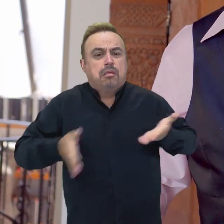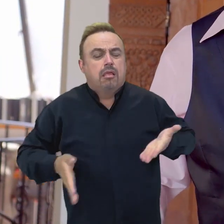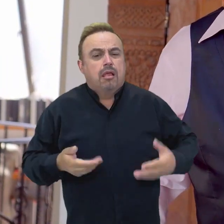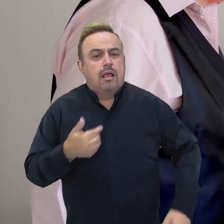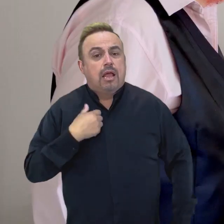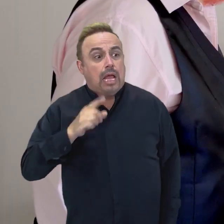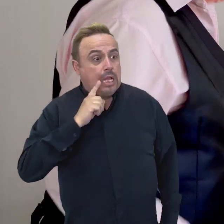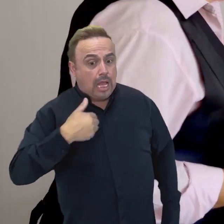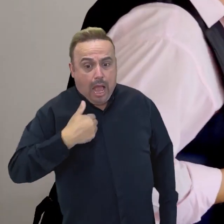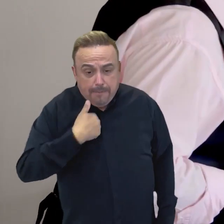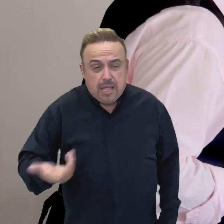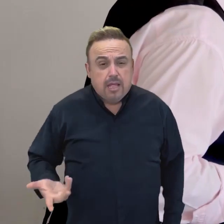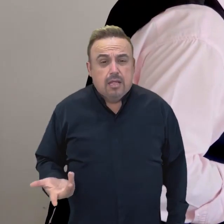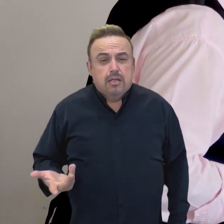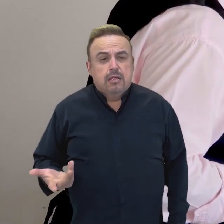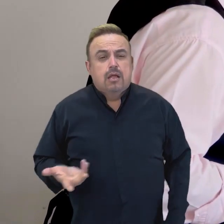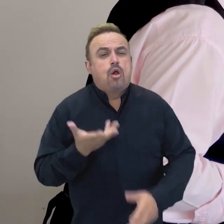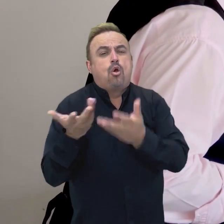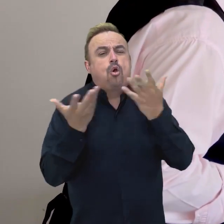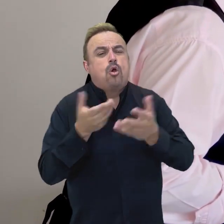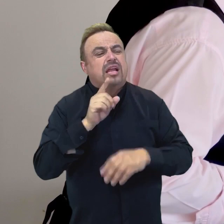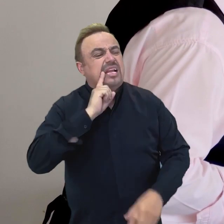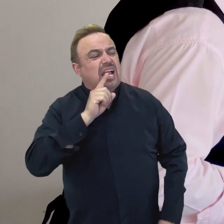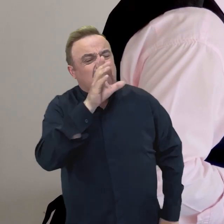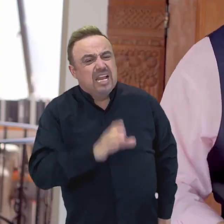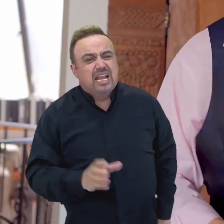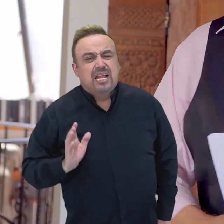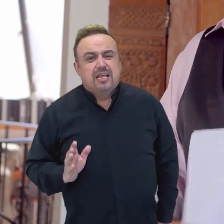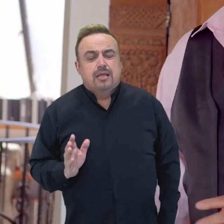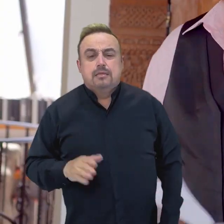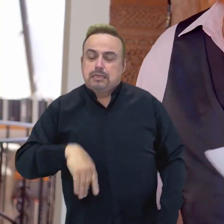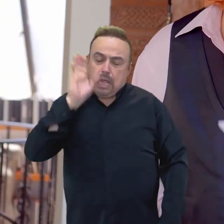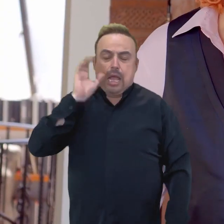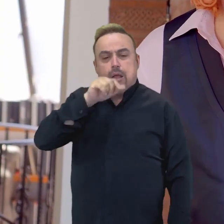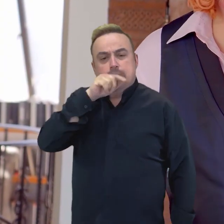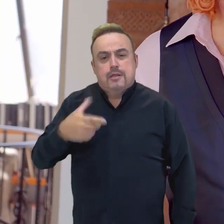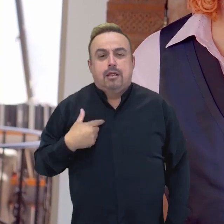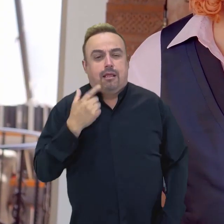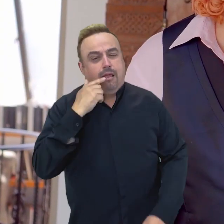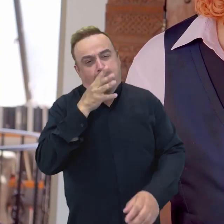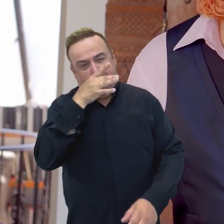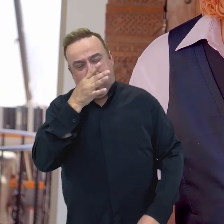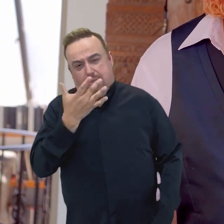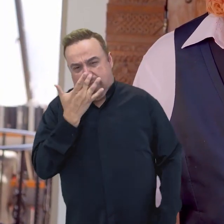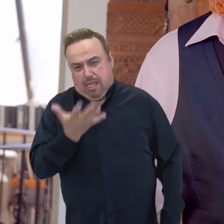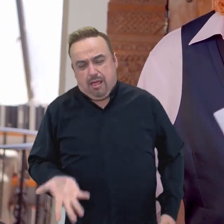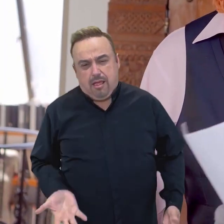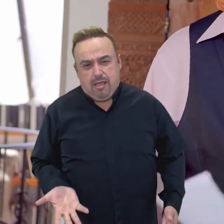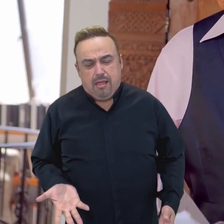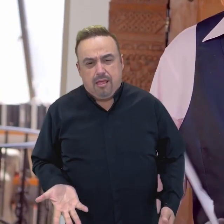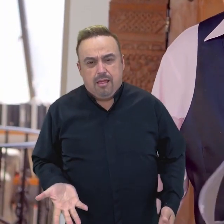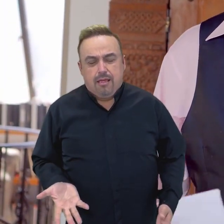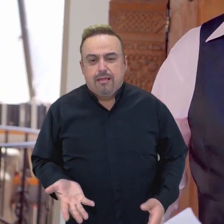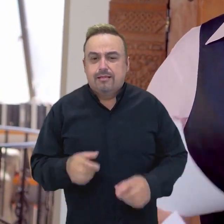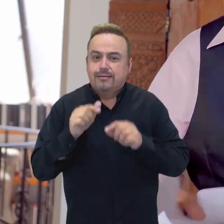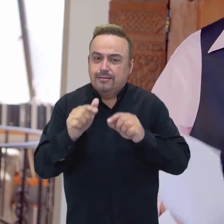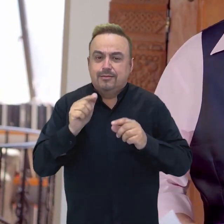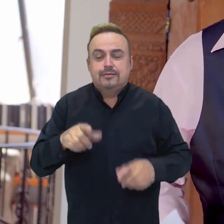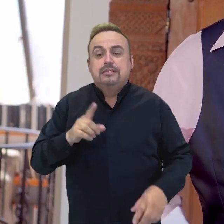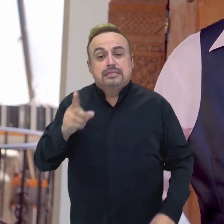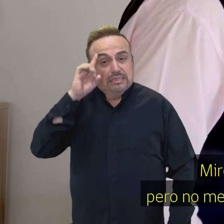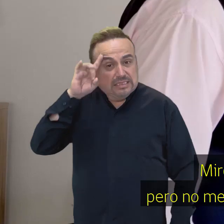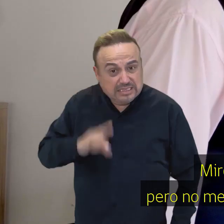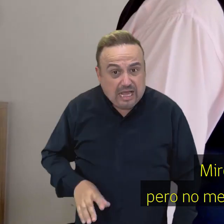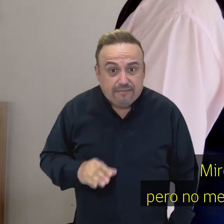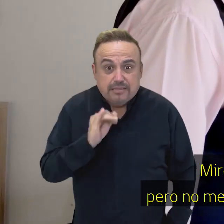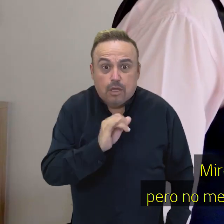saca. ¿A quién? ¡A mí! ¿Pero quién? ¿Quién es usted? ¡Ah, Guru! ¿Me está bromeando? No, cojioja, aquí. ¿Se la sabe